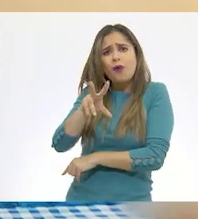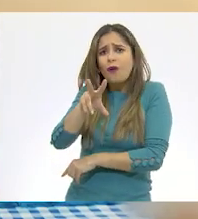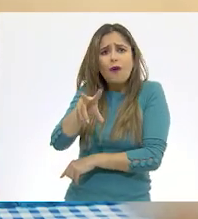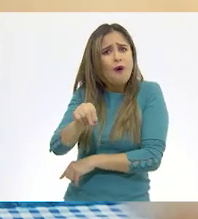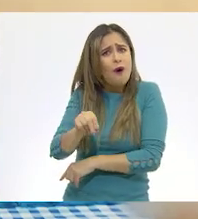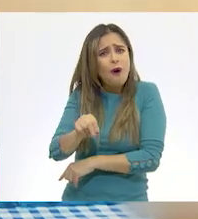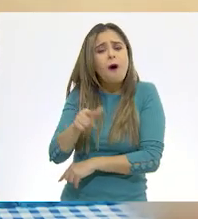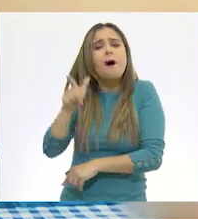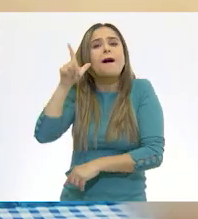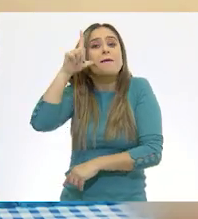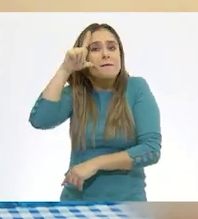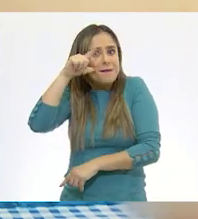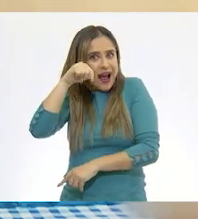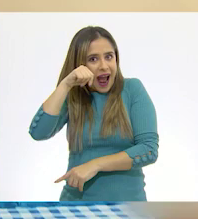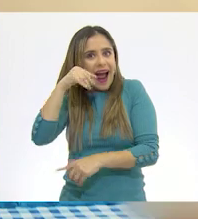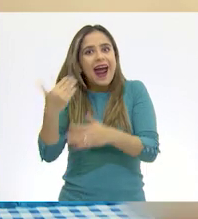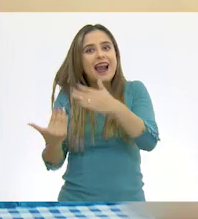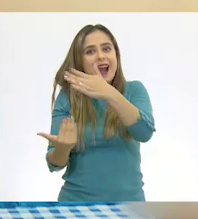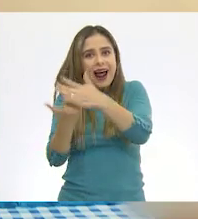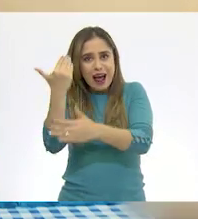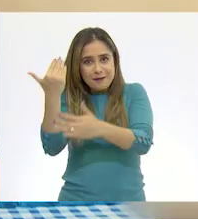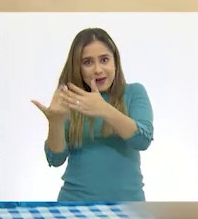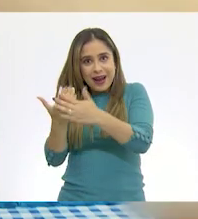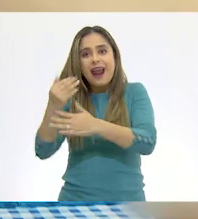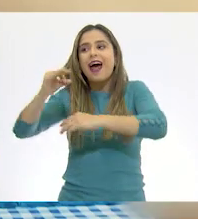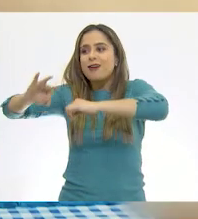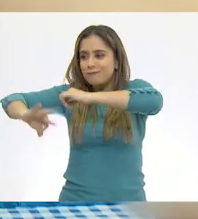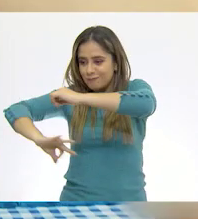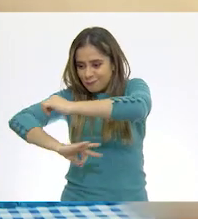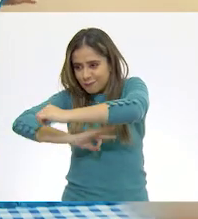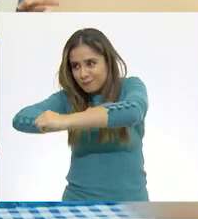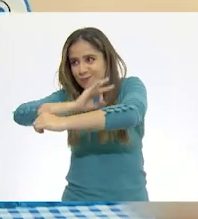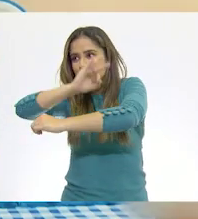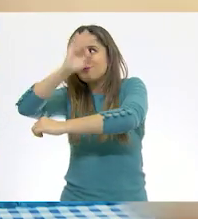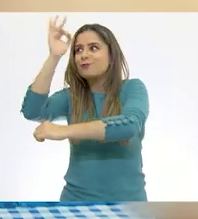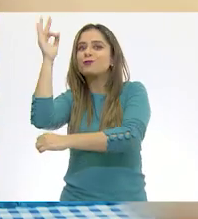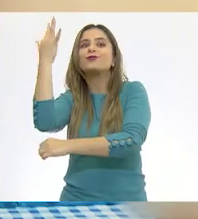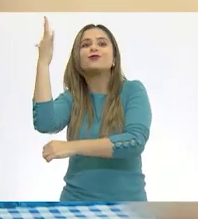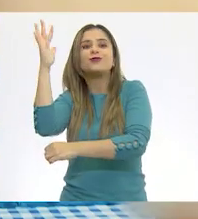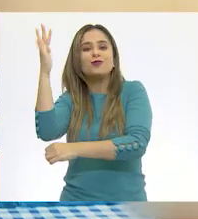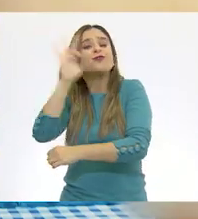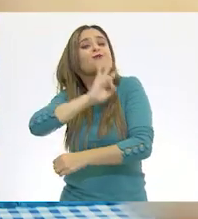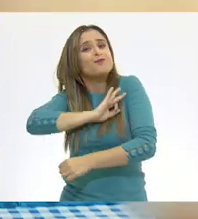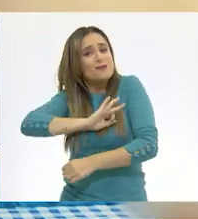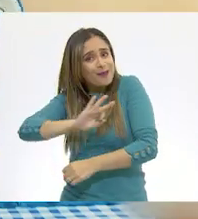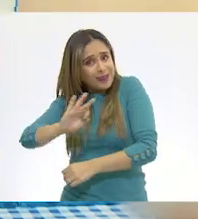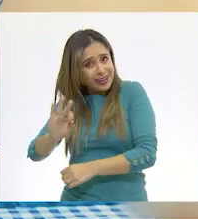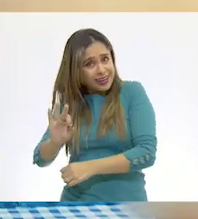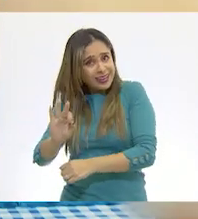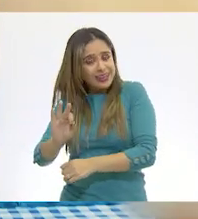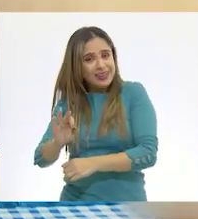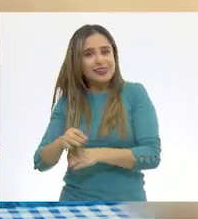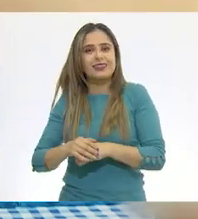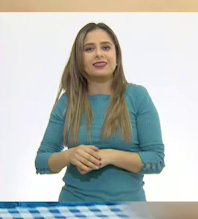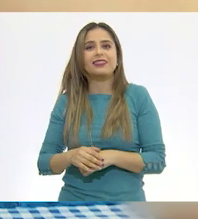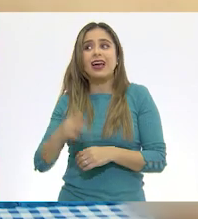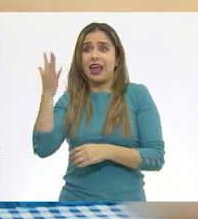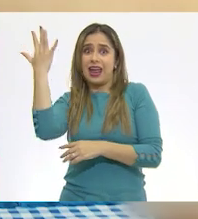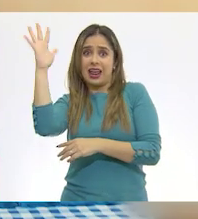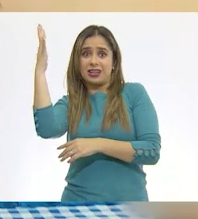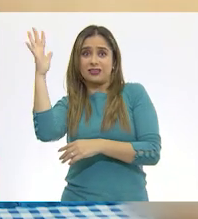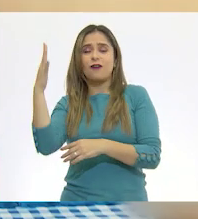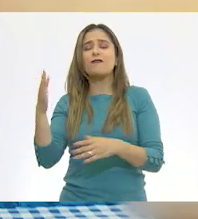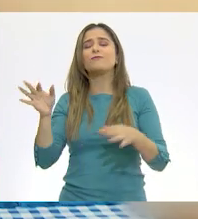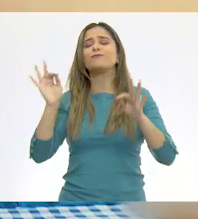Mañana de mañanita saldrá por otro rincón, más fresco que una